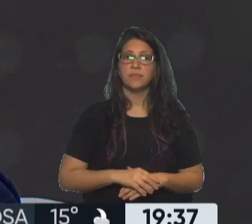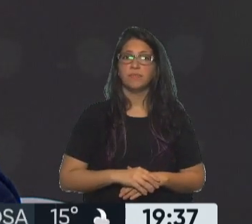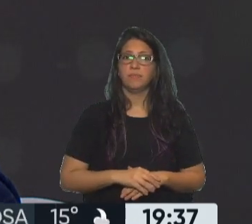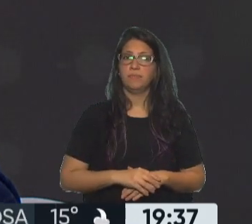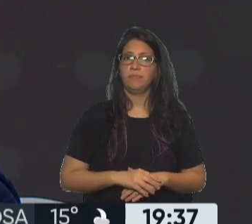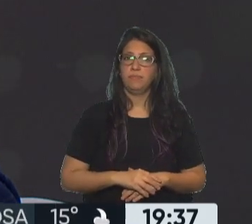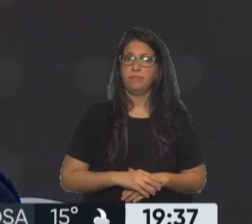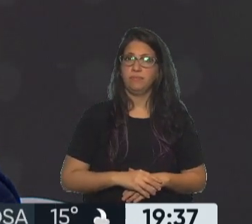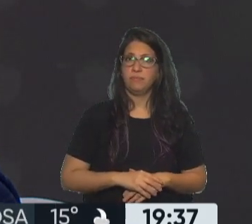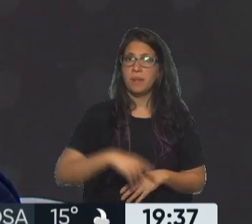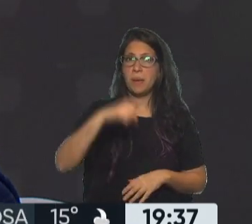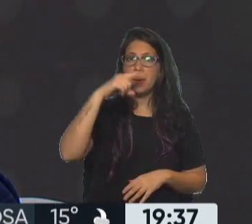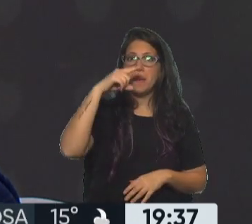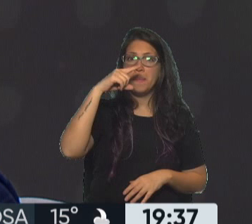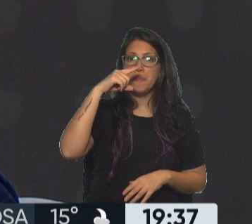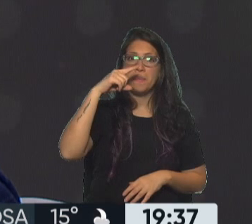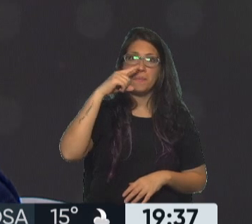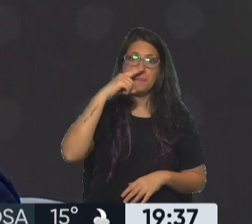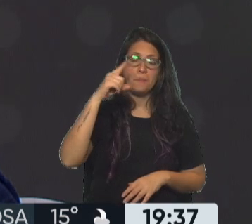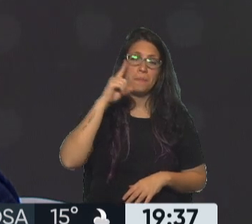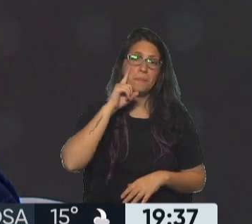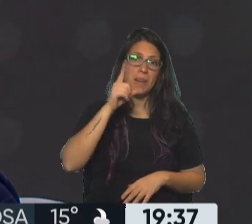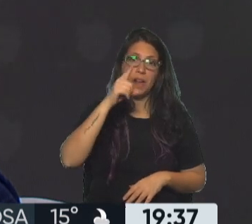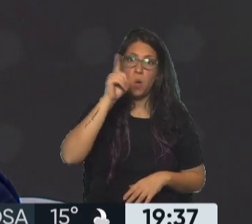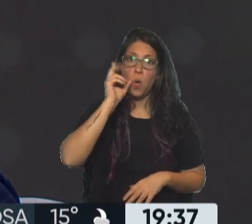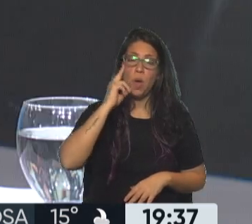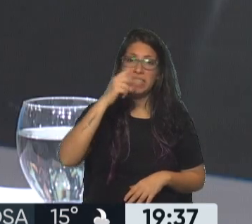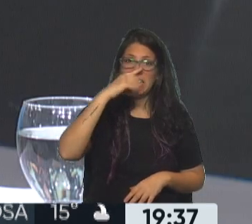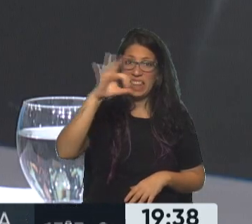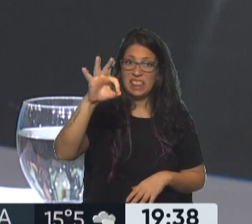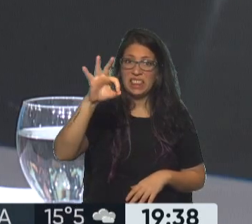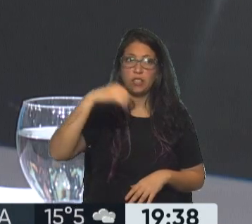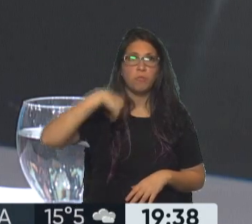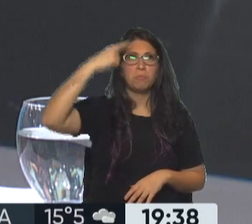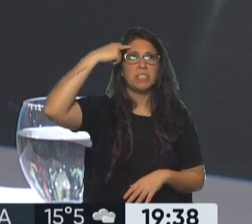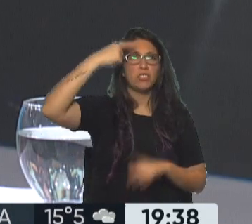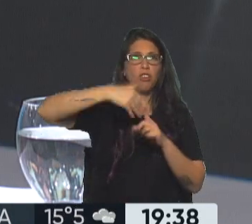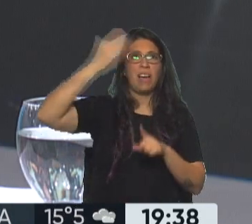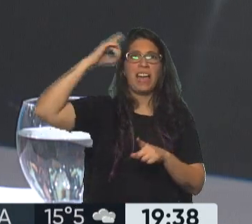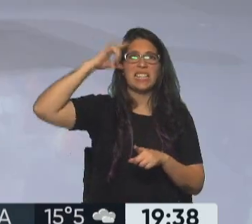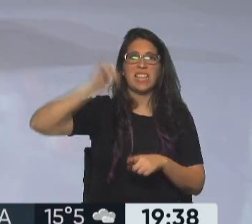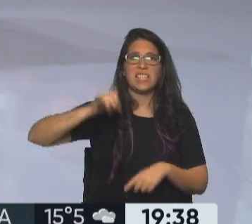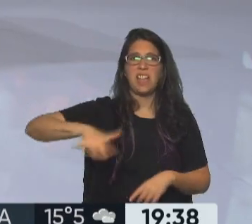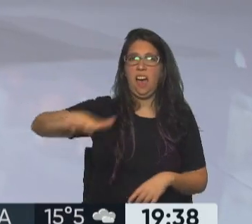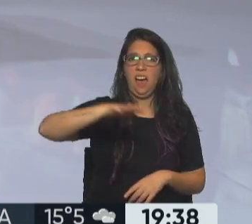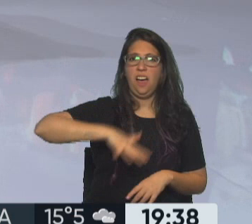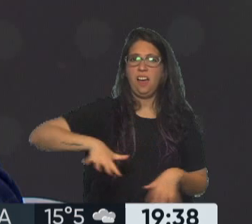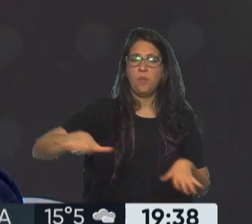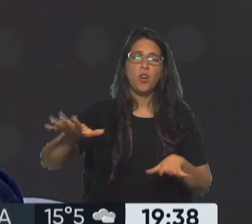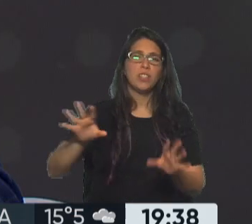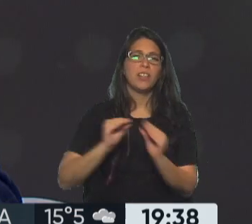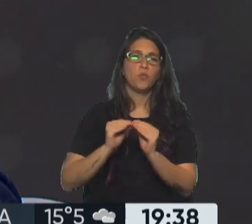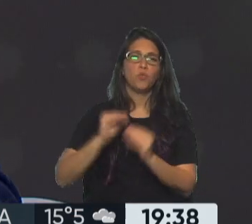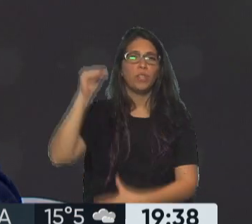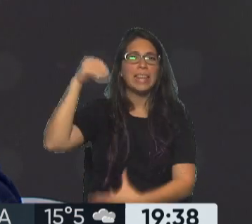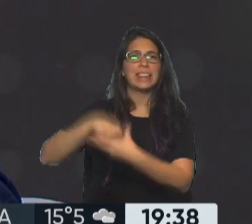el impulso de los 70 es la proscripción del peronismo. Yo cierro los ojos y estoy pensando en Ezeiza. Bueno, en Ezeiza es un problema interno del